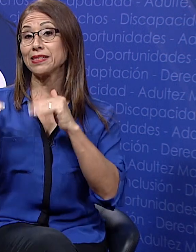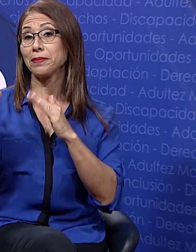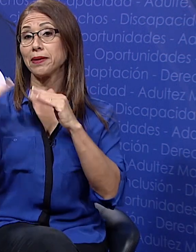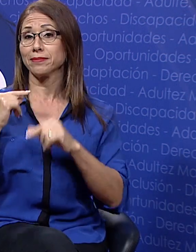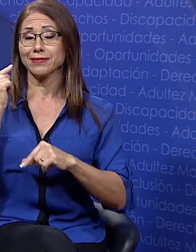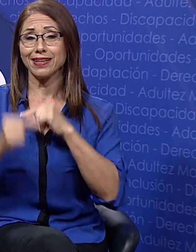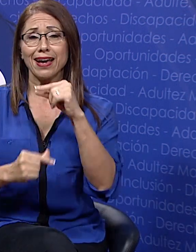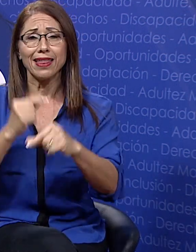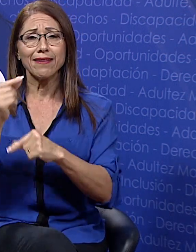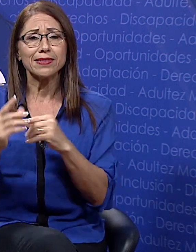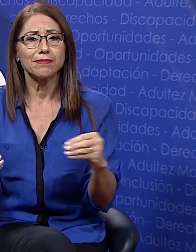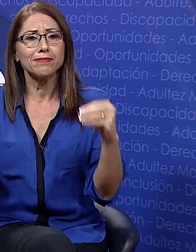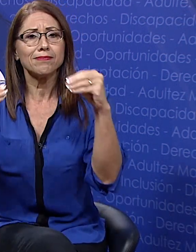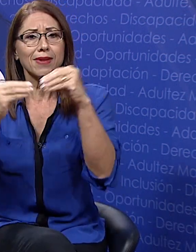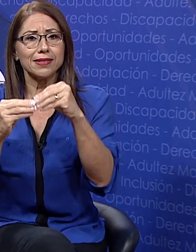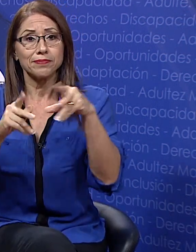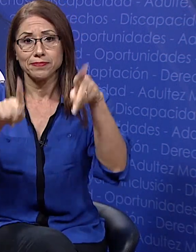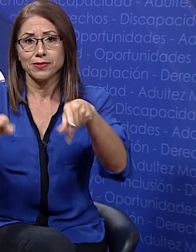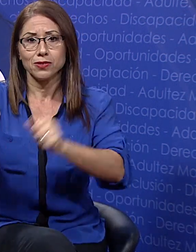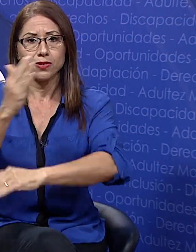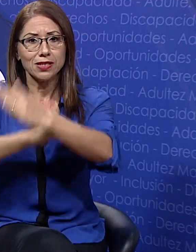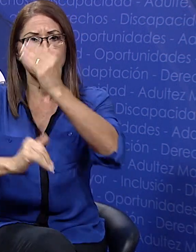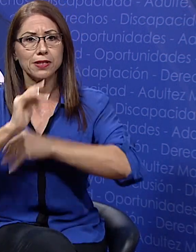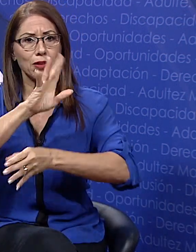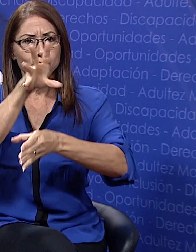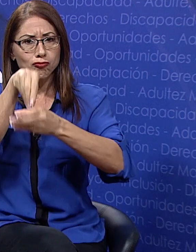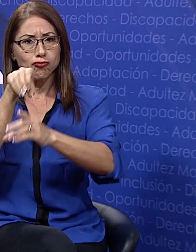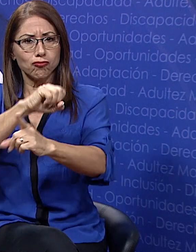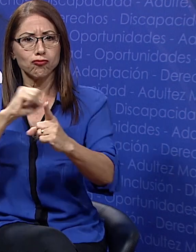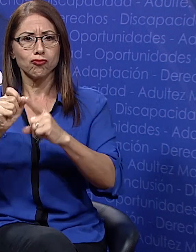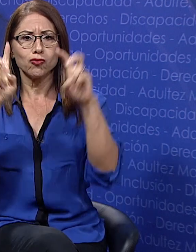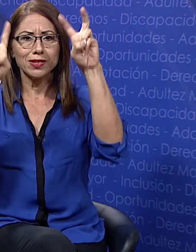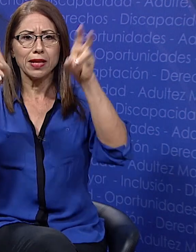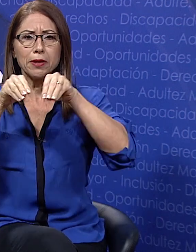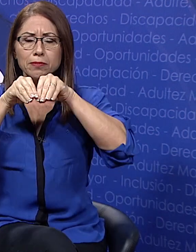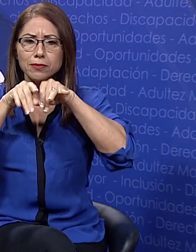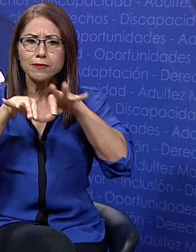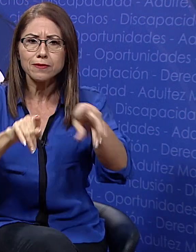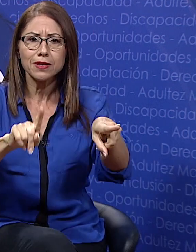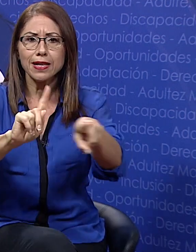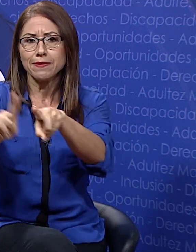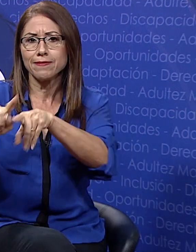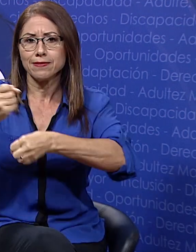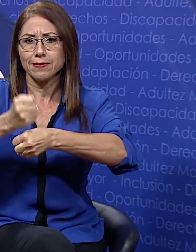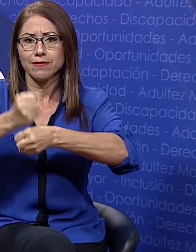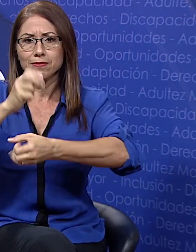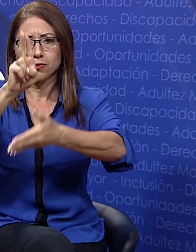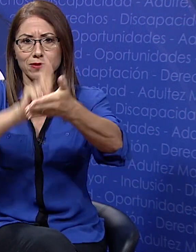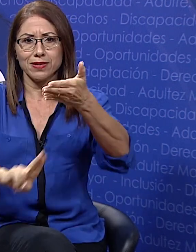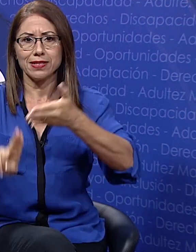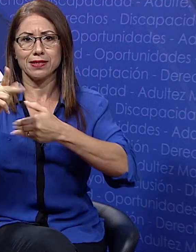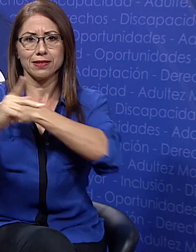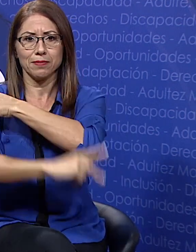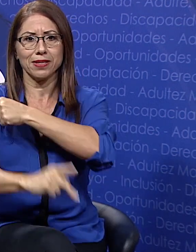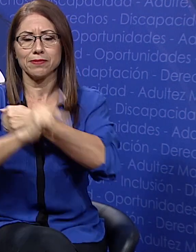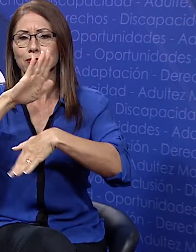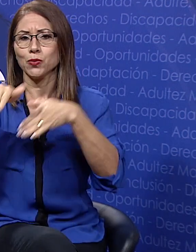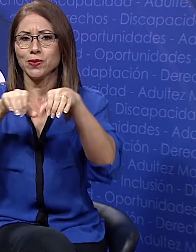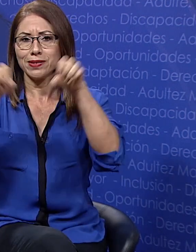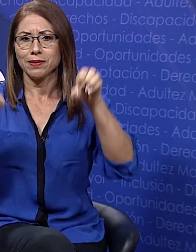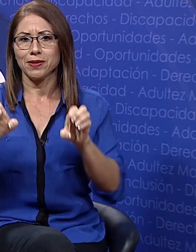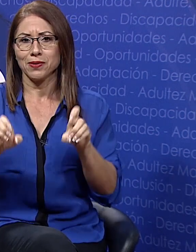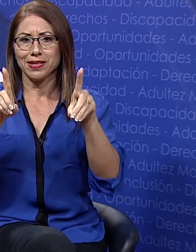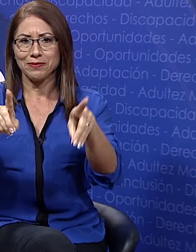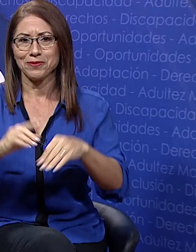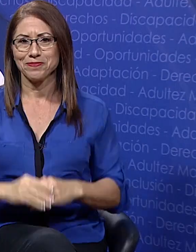Esperamos que cada vez más la inclusión de las personas con discapacidad sea un eje transversal de la labor de las universidades del país y de